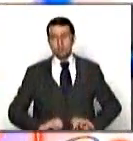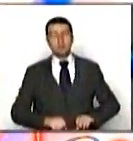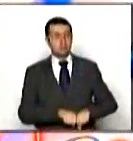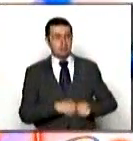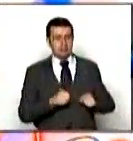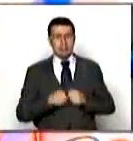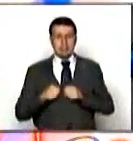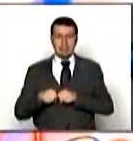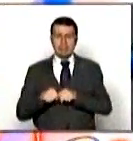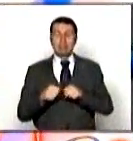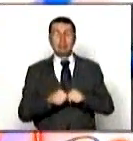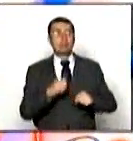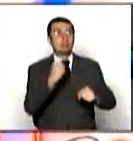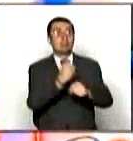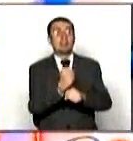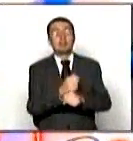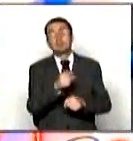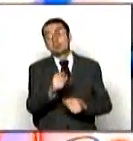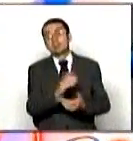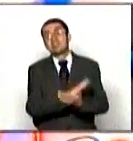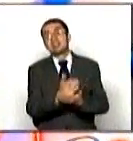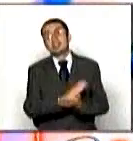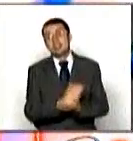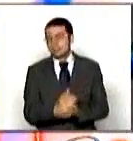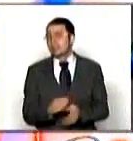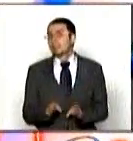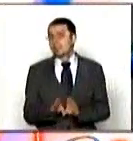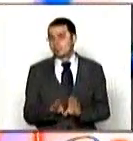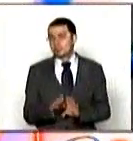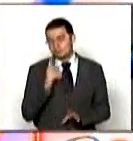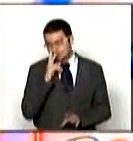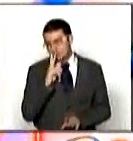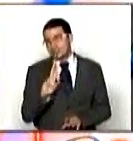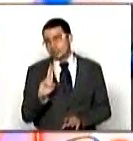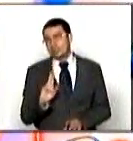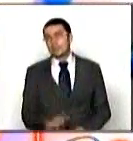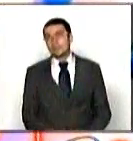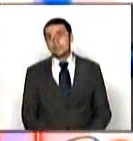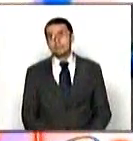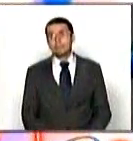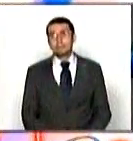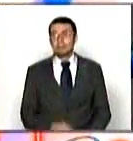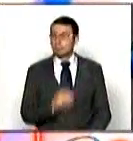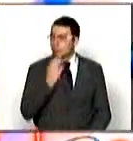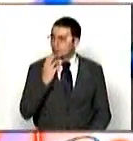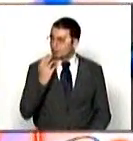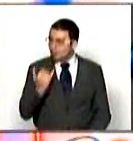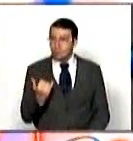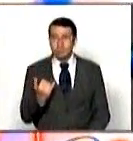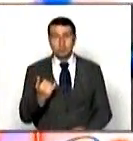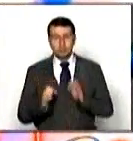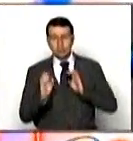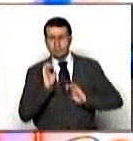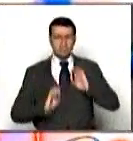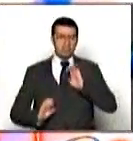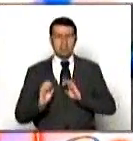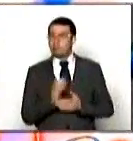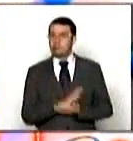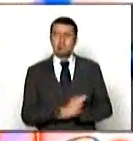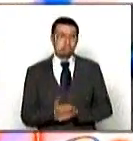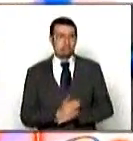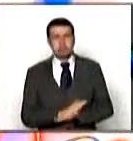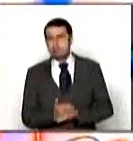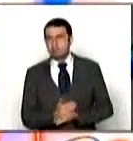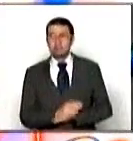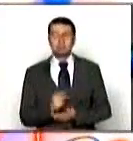o está trabajando de una manera inadecuada. Cuando trabaja de una manera inadecuada el sistema inmune,